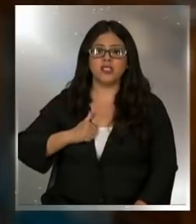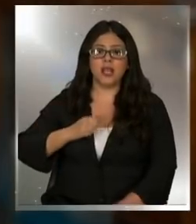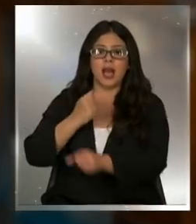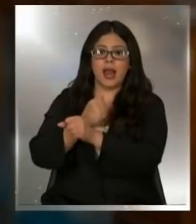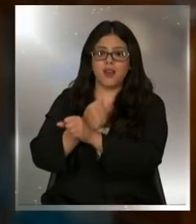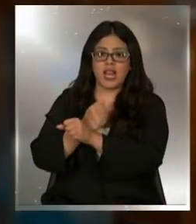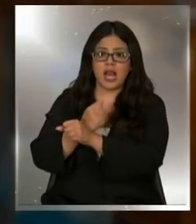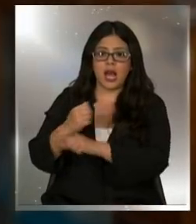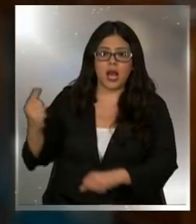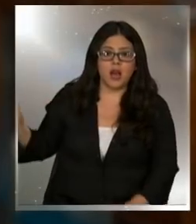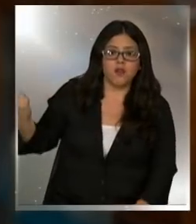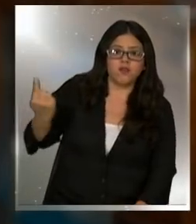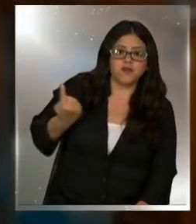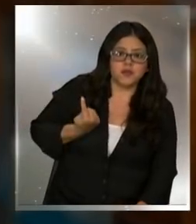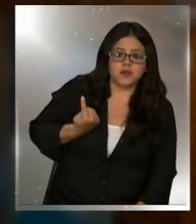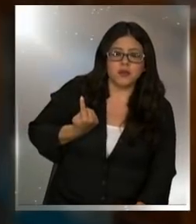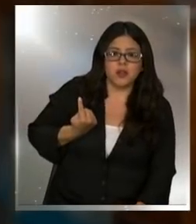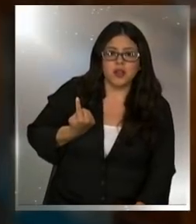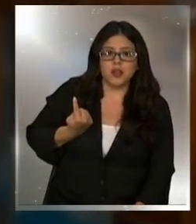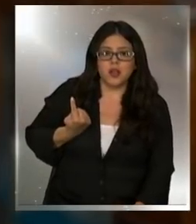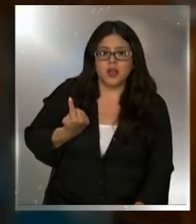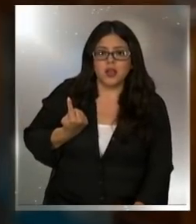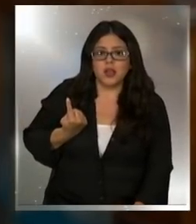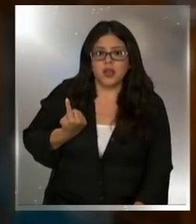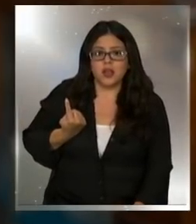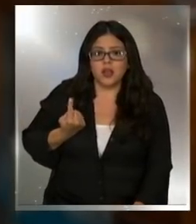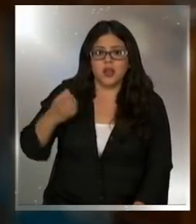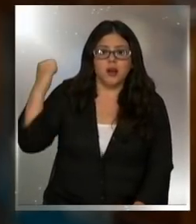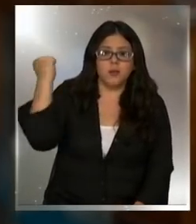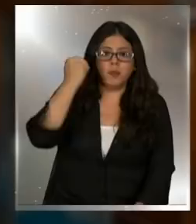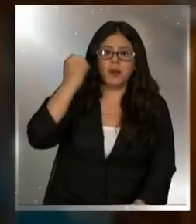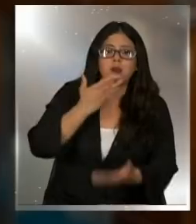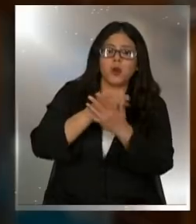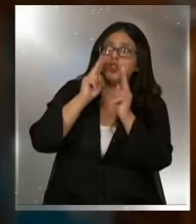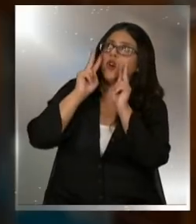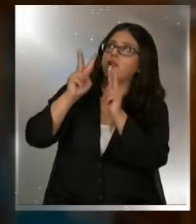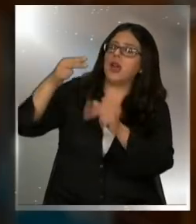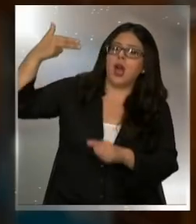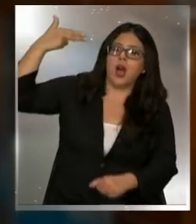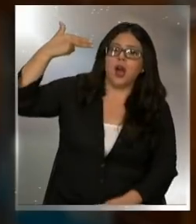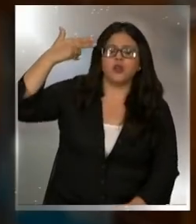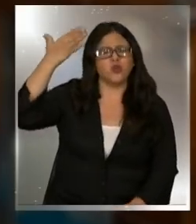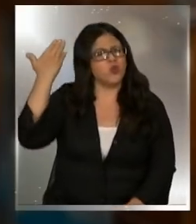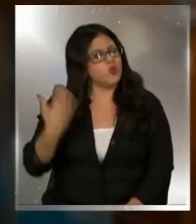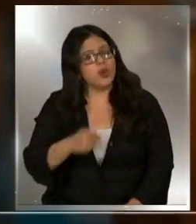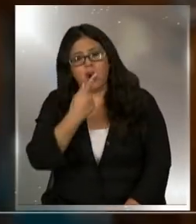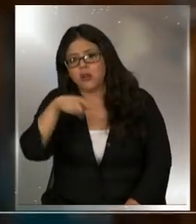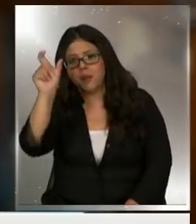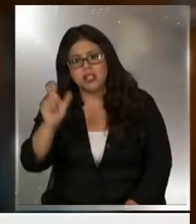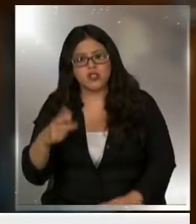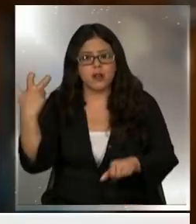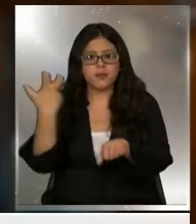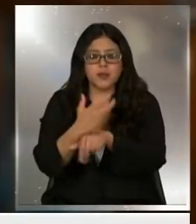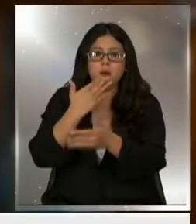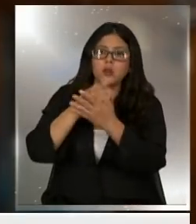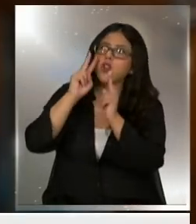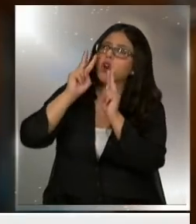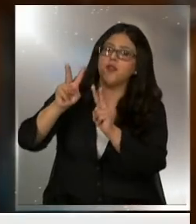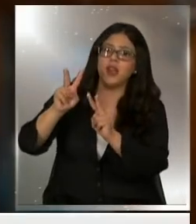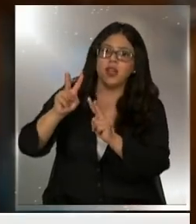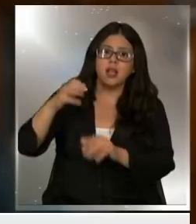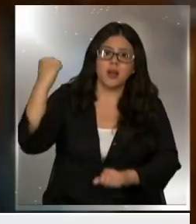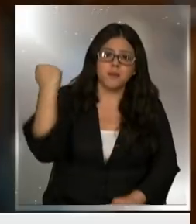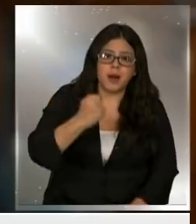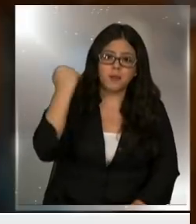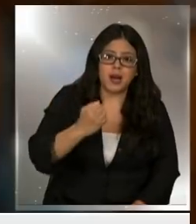carabinero, y le golpea, empieza a golpear la cabeza, y yo cuando vi la otra arma dije, pucha, otro delincuente. Y cuando la miro que empieza a golpearle la